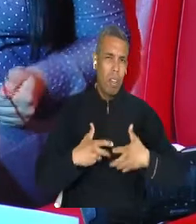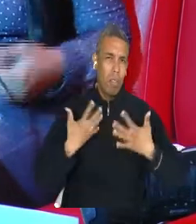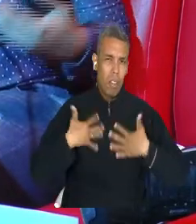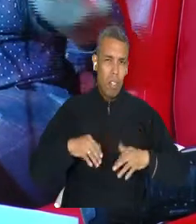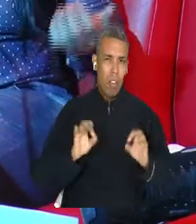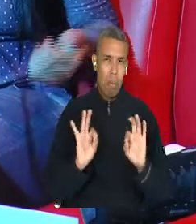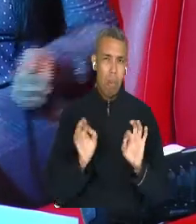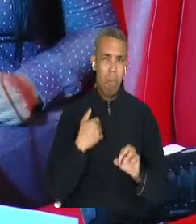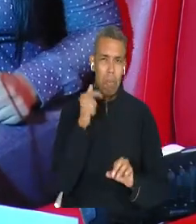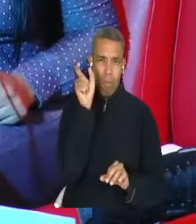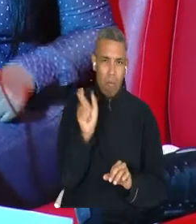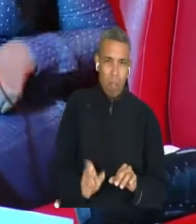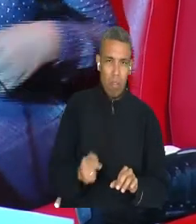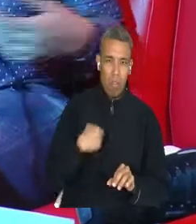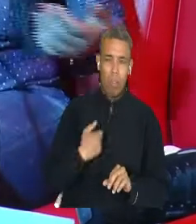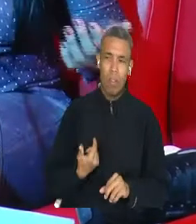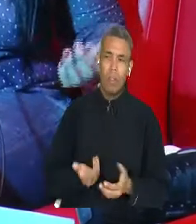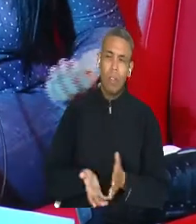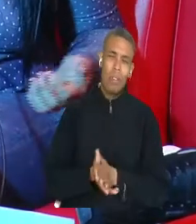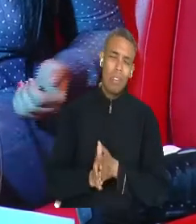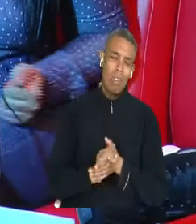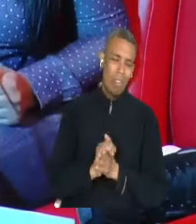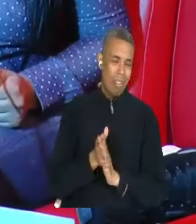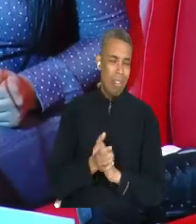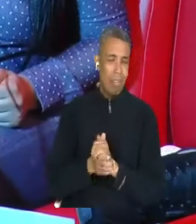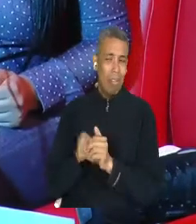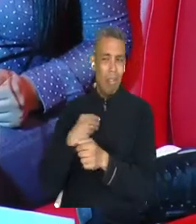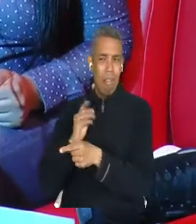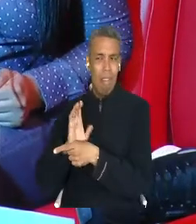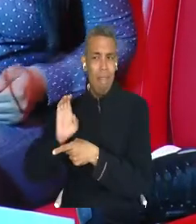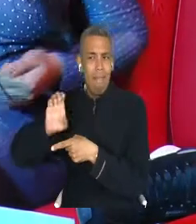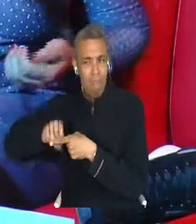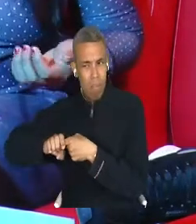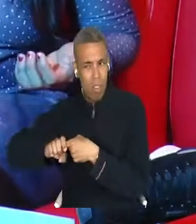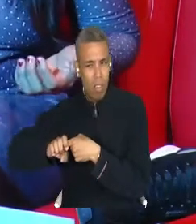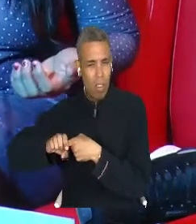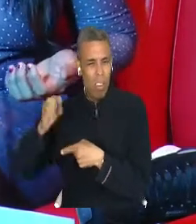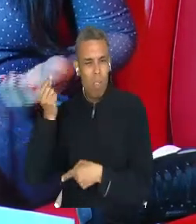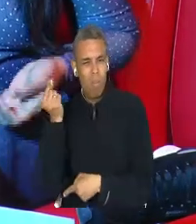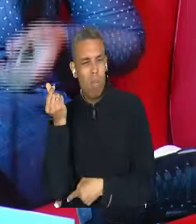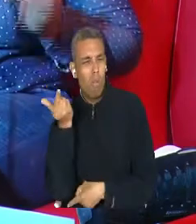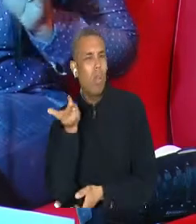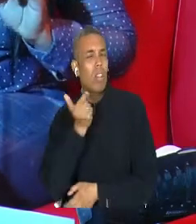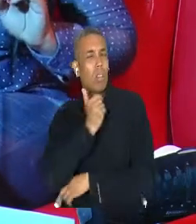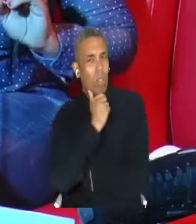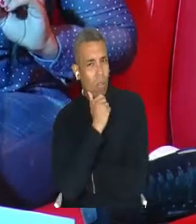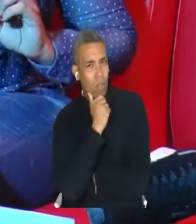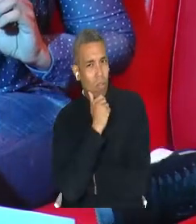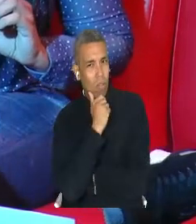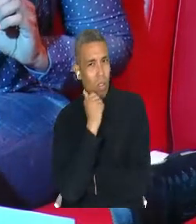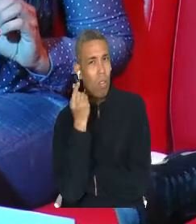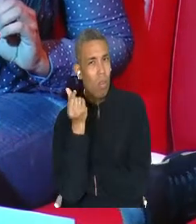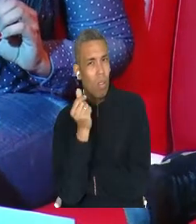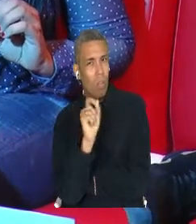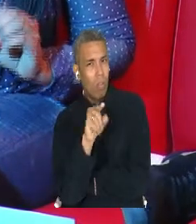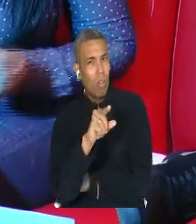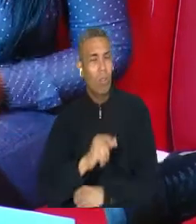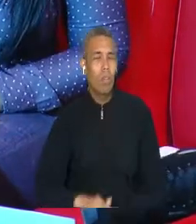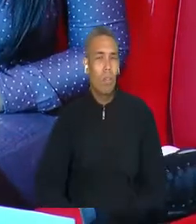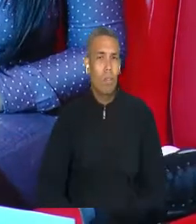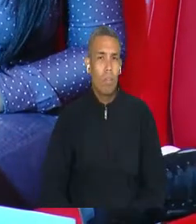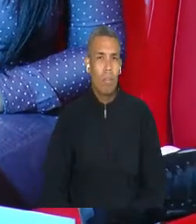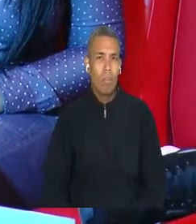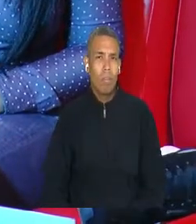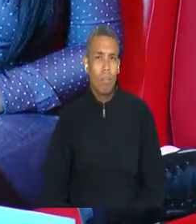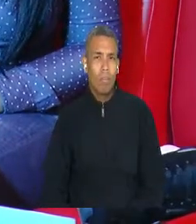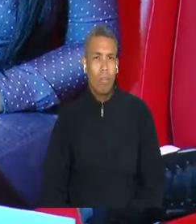cumpleaños en un establecimiento público, ¿cuánto me va a costar la reserva? Contémosle un poco sobre cómo son las condiciones aquí en la cervecería para esta clase